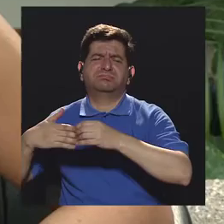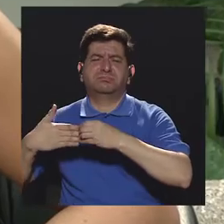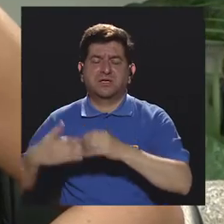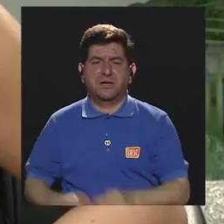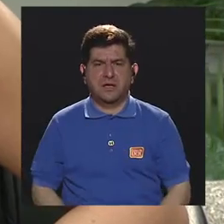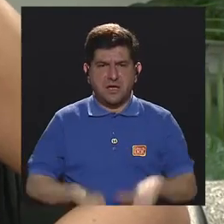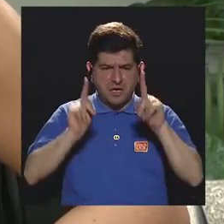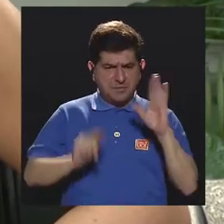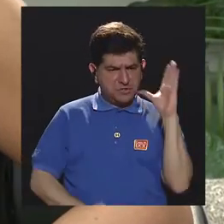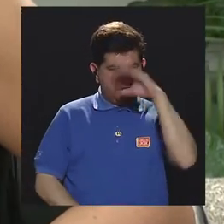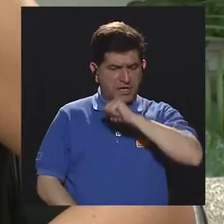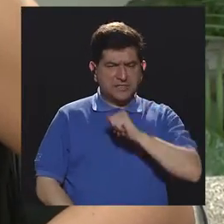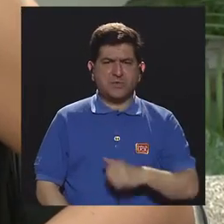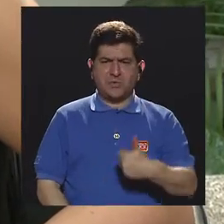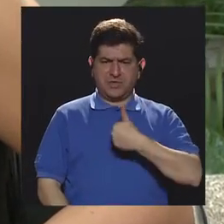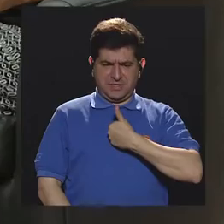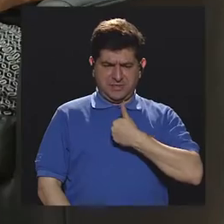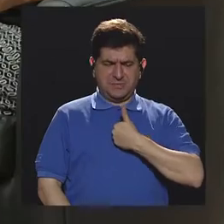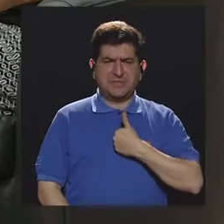la persona que tiene una adicción?